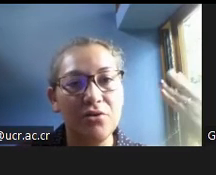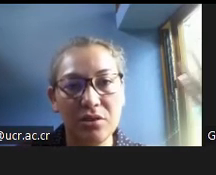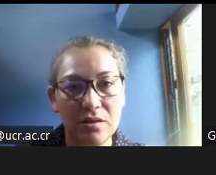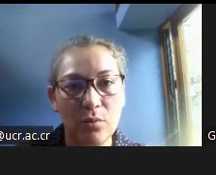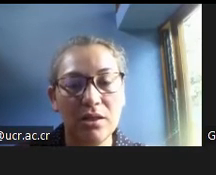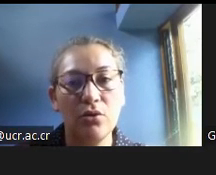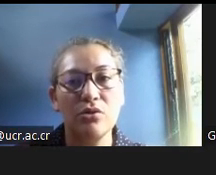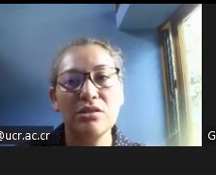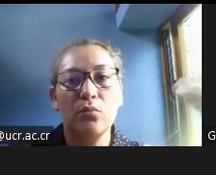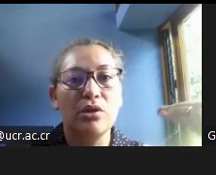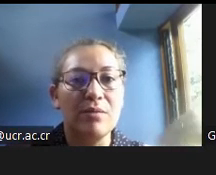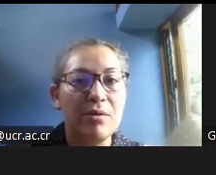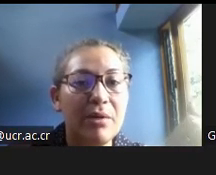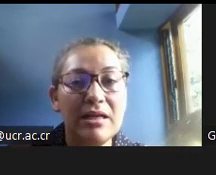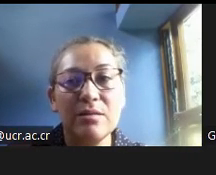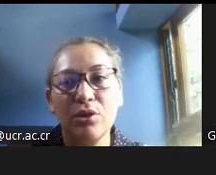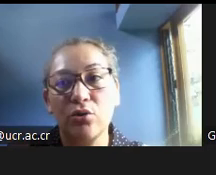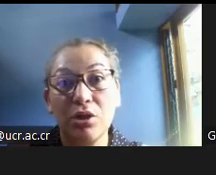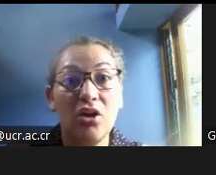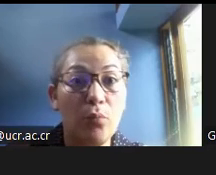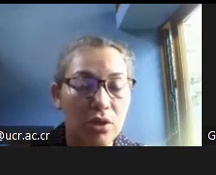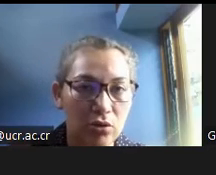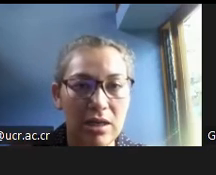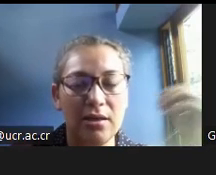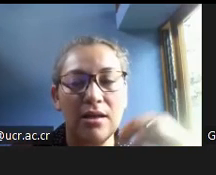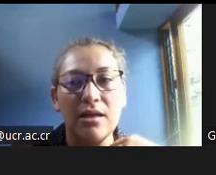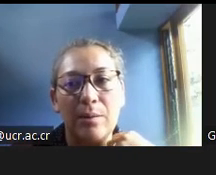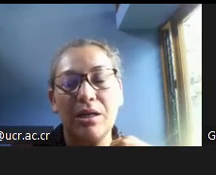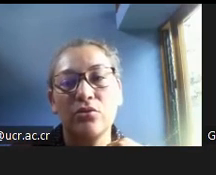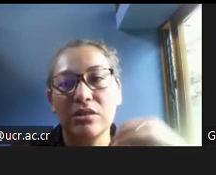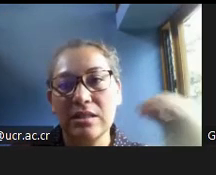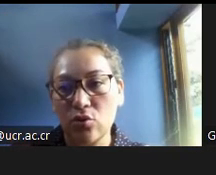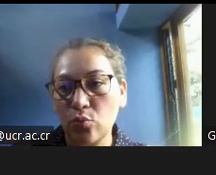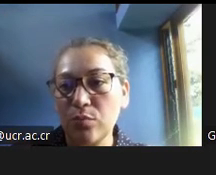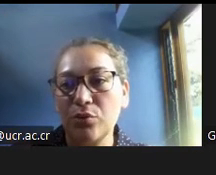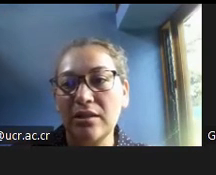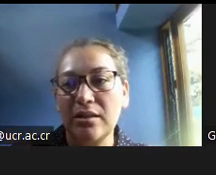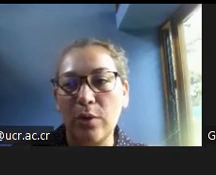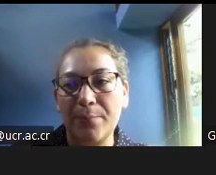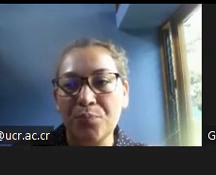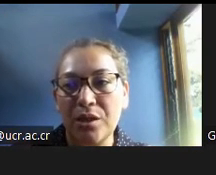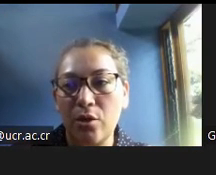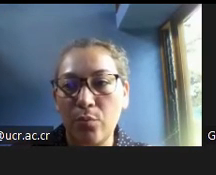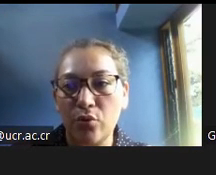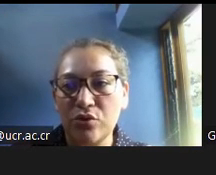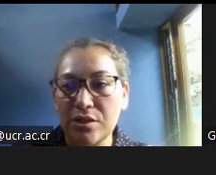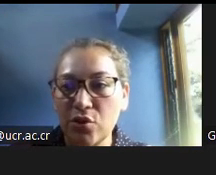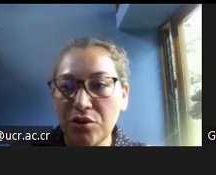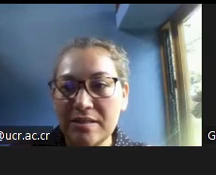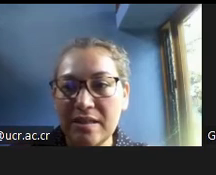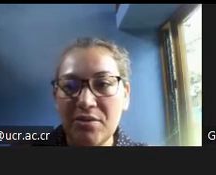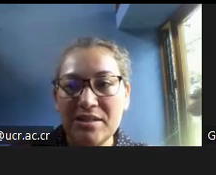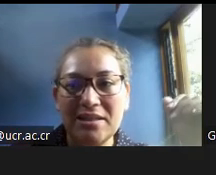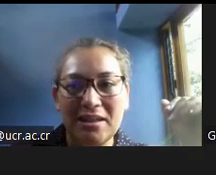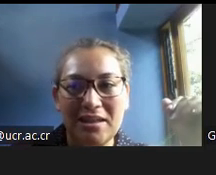No vamos a dejarnos decir cualquier cosa solo porque a mí me parece, porque yo creo, porque yo leí, ¿verdad? Entonces esto es muy importante igual.